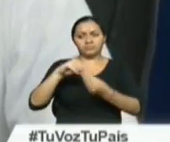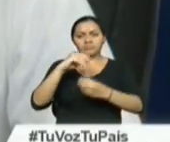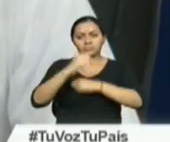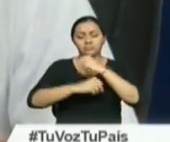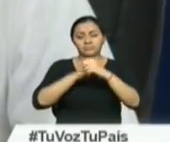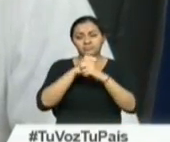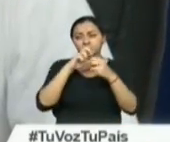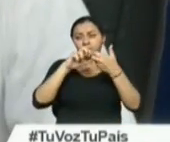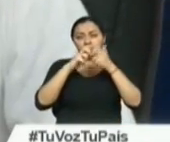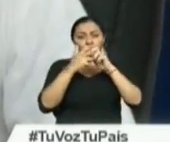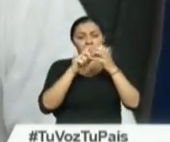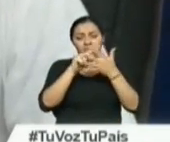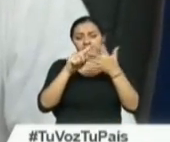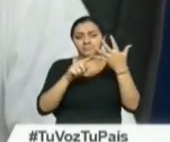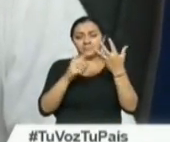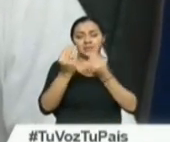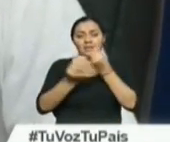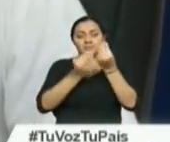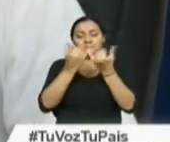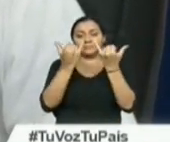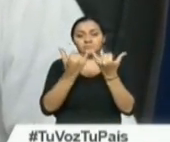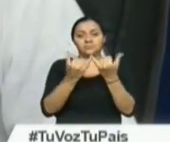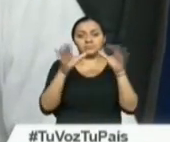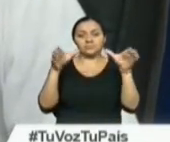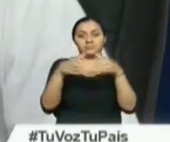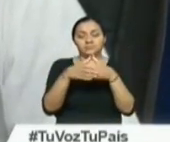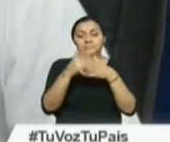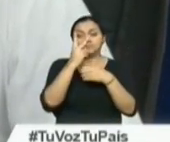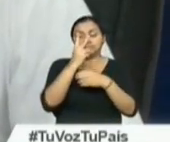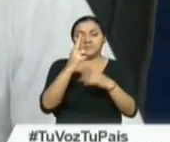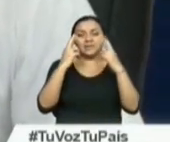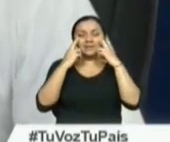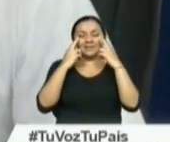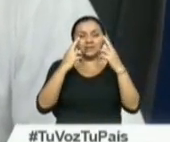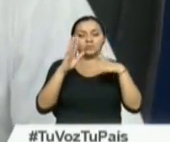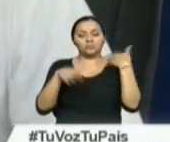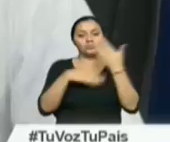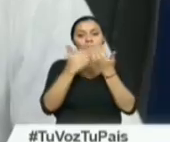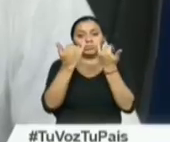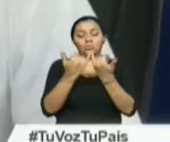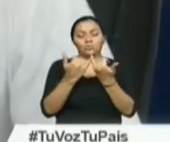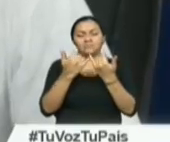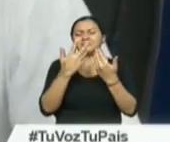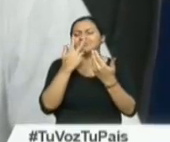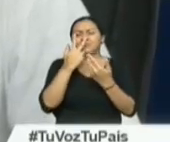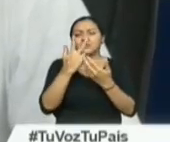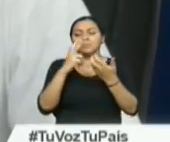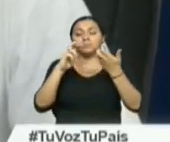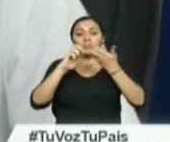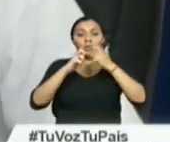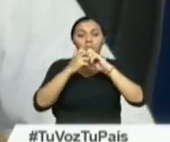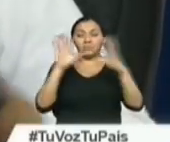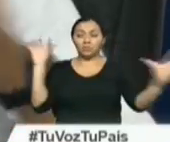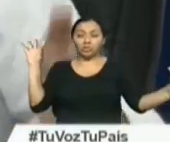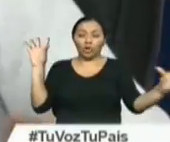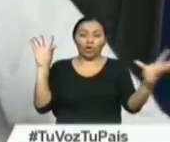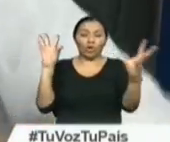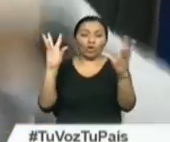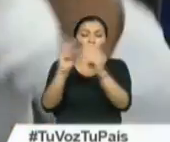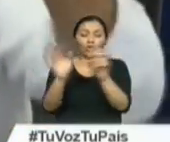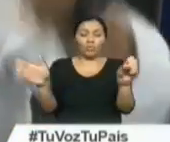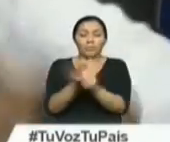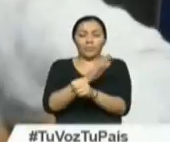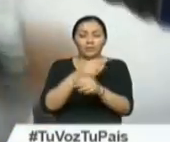tantos problemas, realmente la historia lo sabrá reconocer. Hemos pasado lo que llamamos la tormenta perfecta,